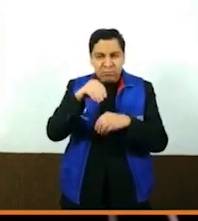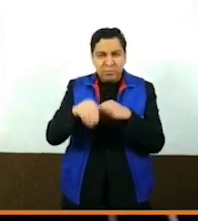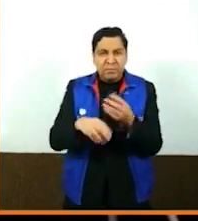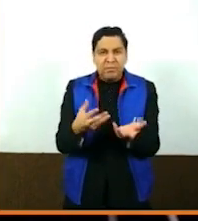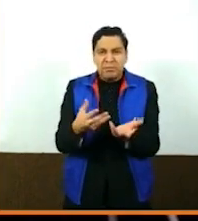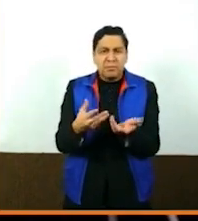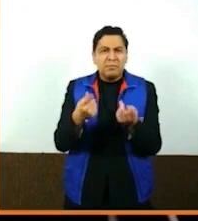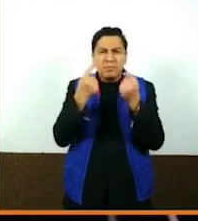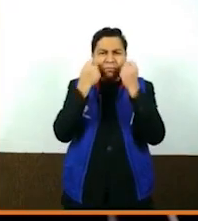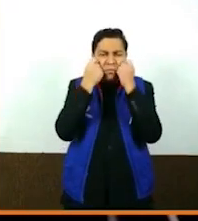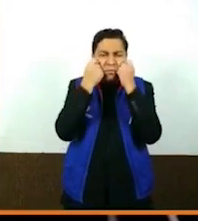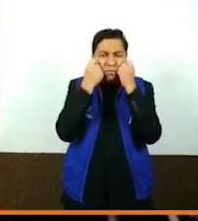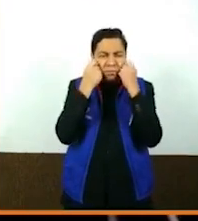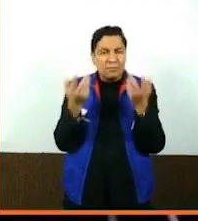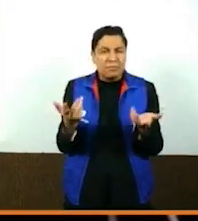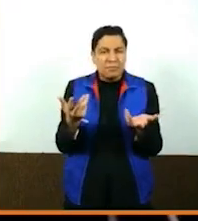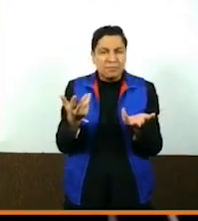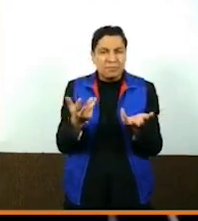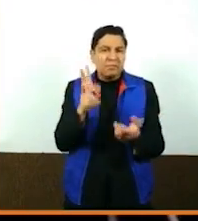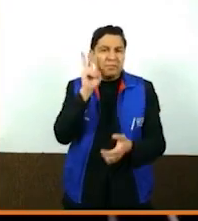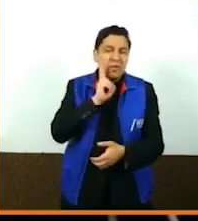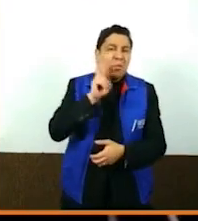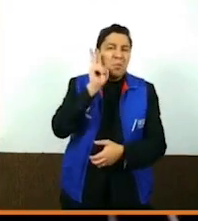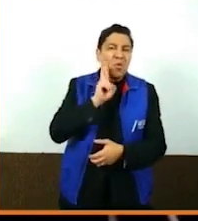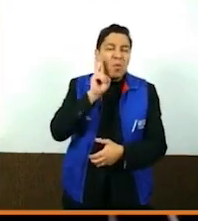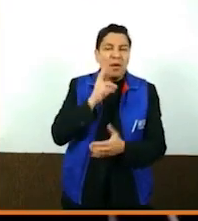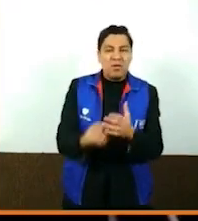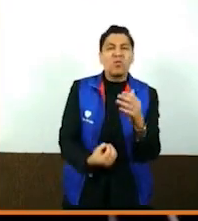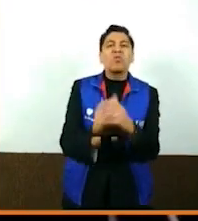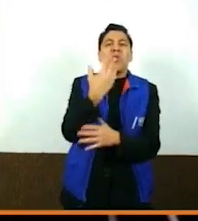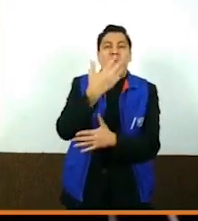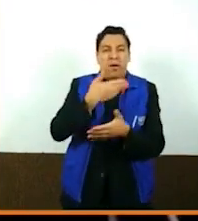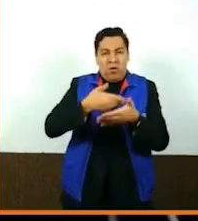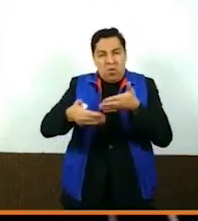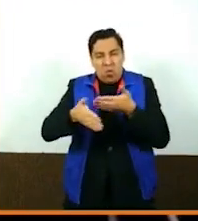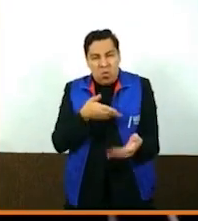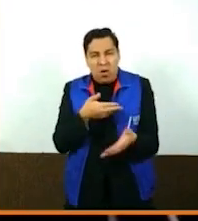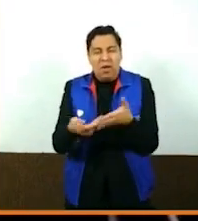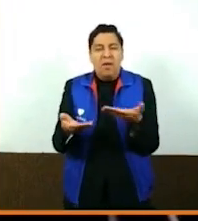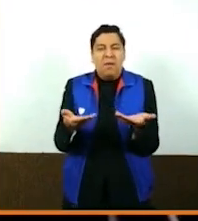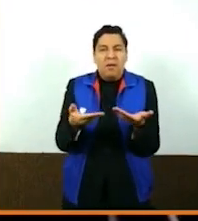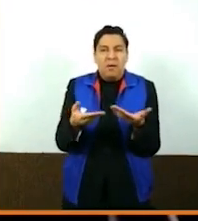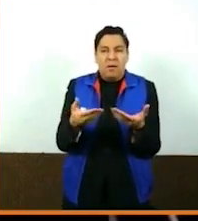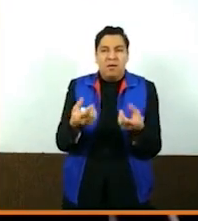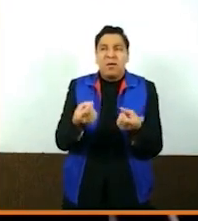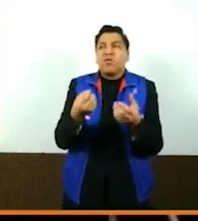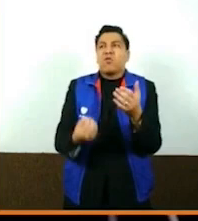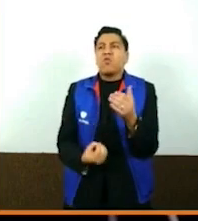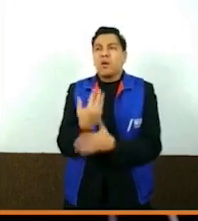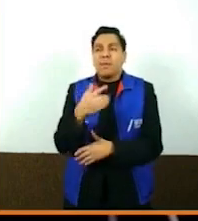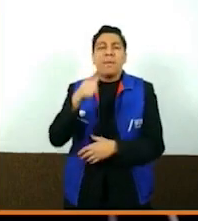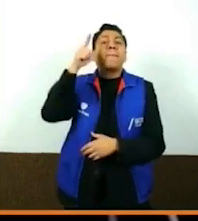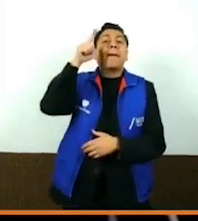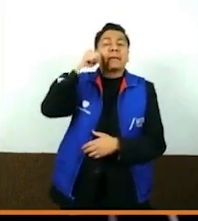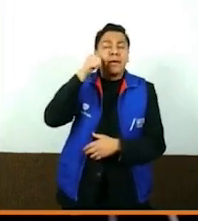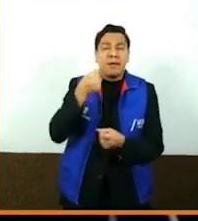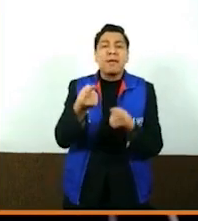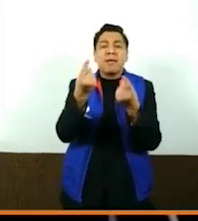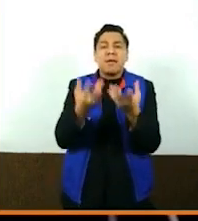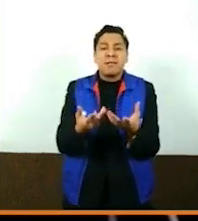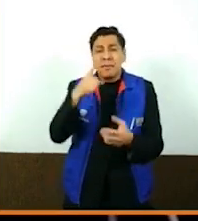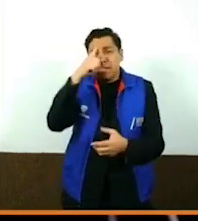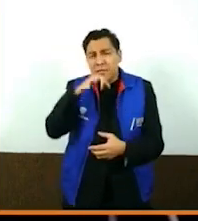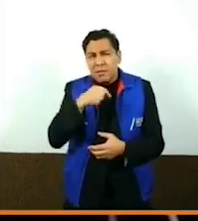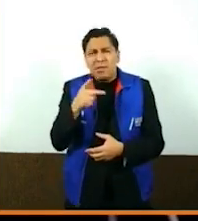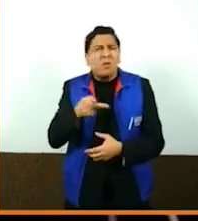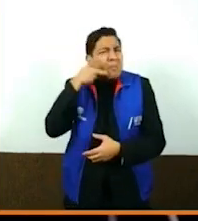de nosotros. Entonces, la invitación al equipo es, innova, piensa sustentable, ¿qué podemos hacer el día de mañana? Si nos